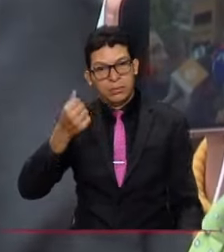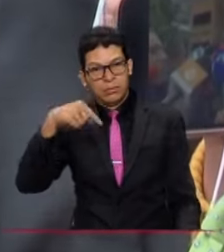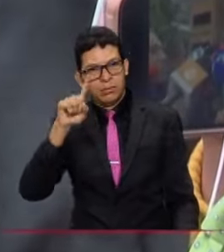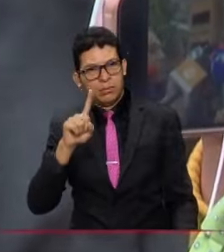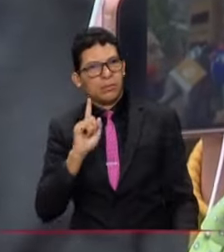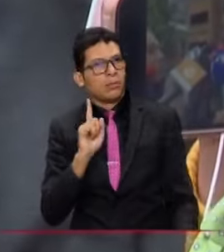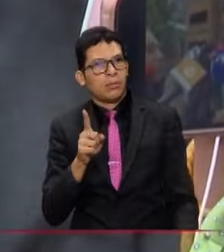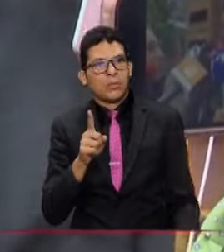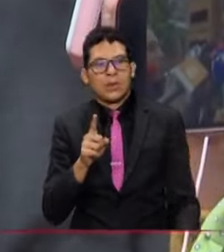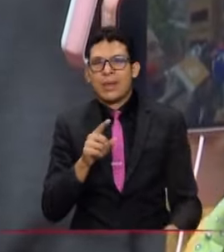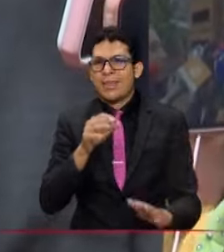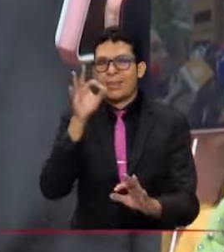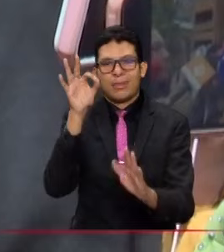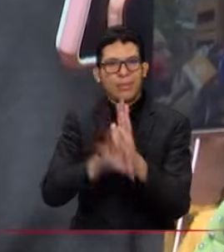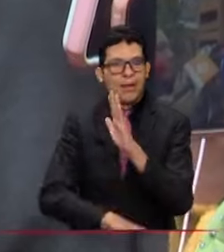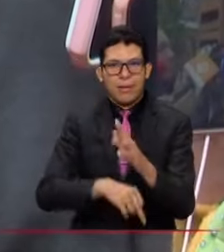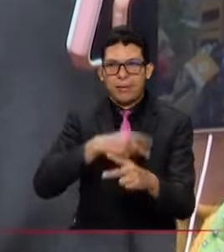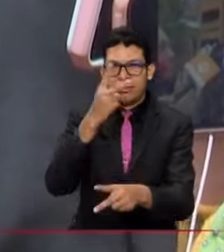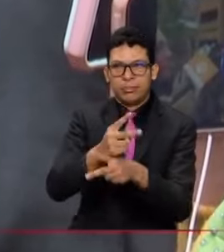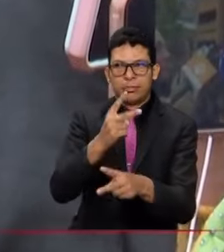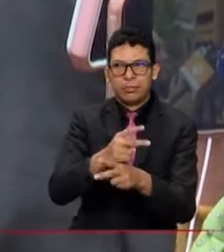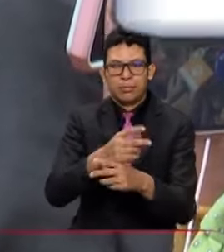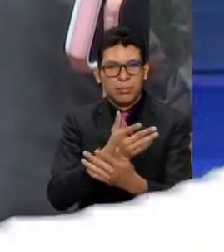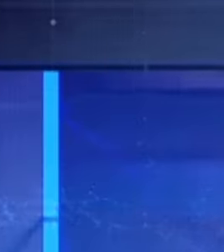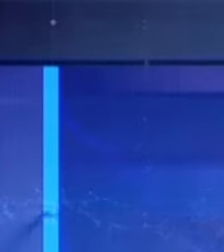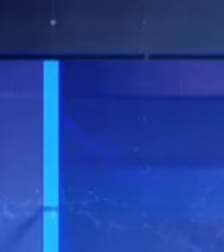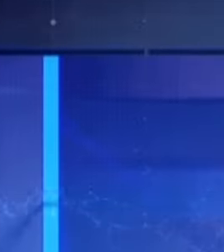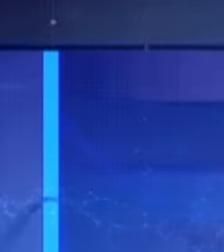haya ningún riesgo en ningún